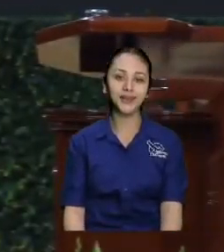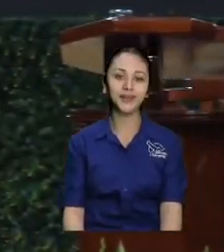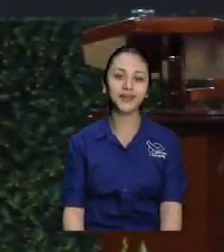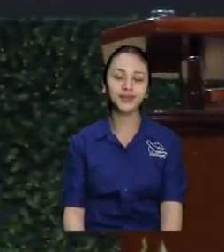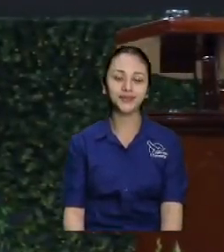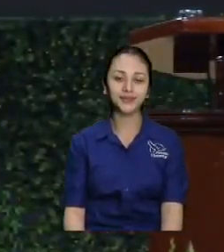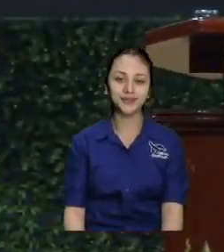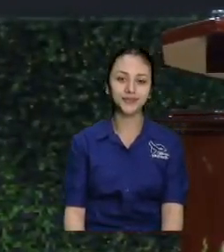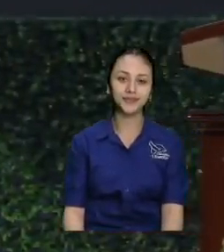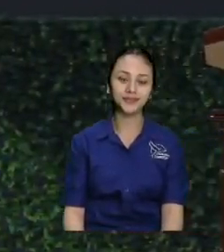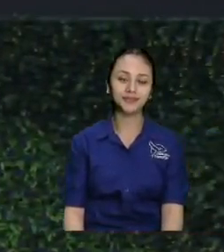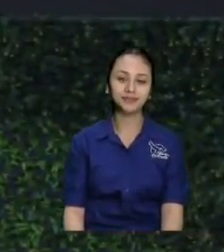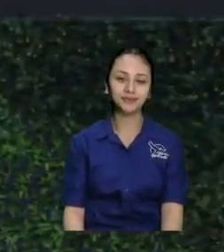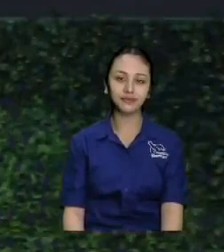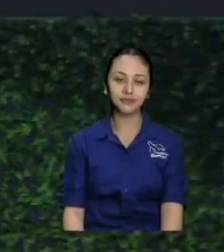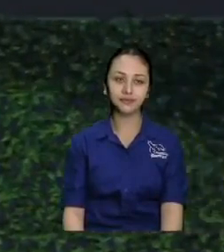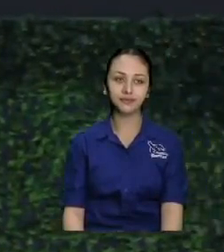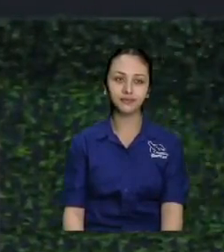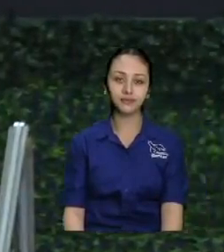Biblia.